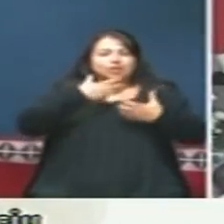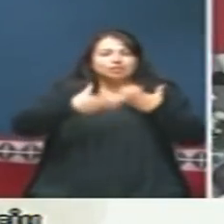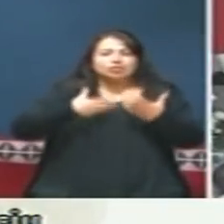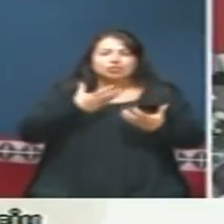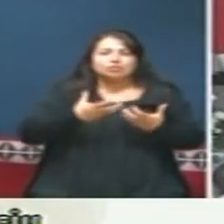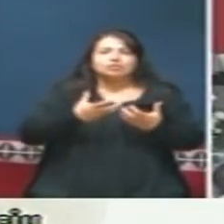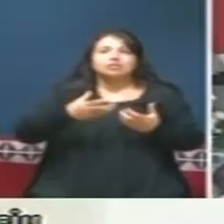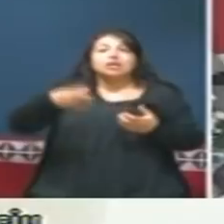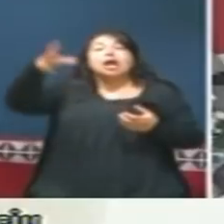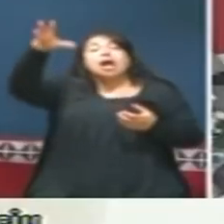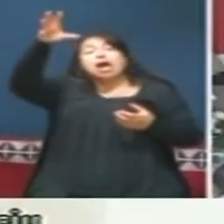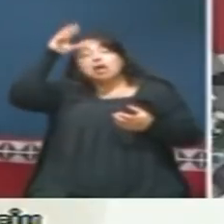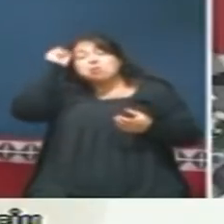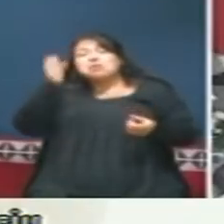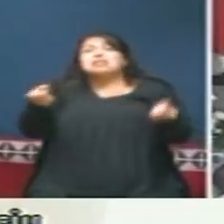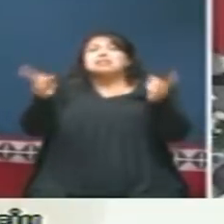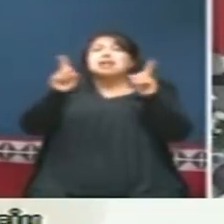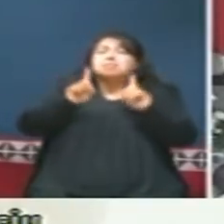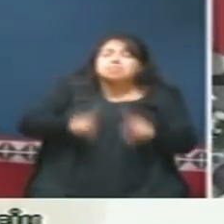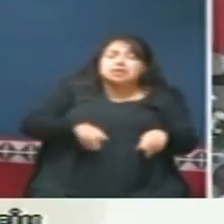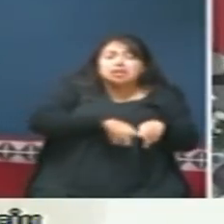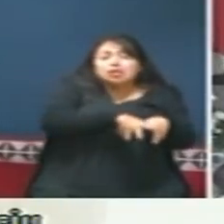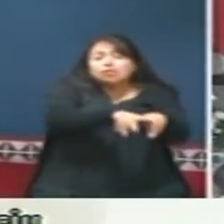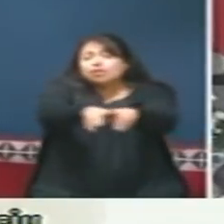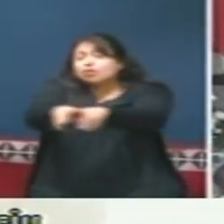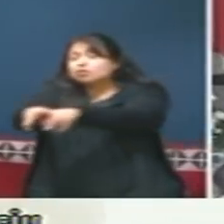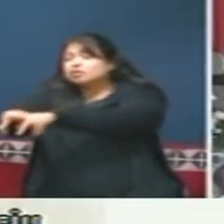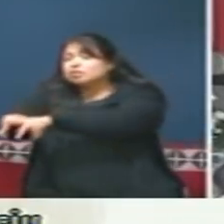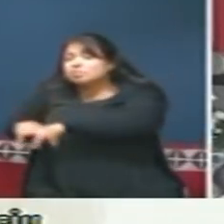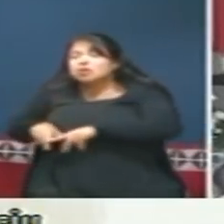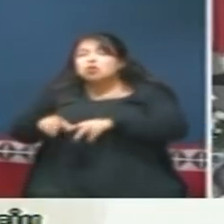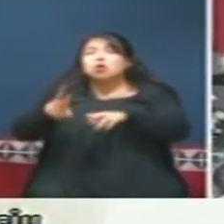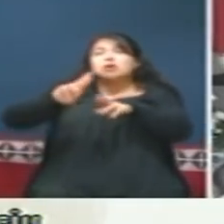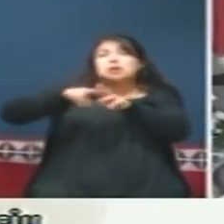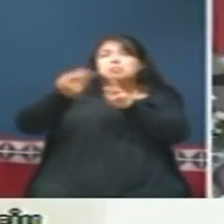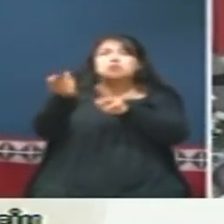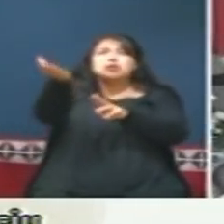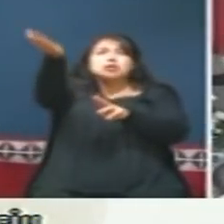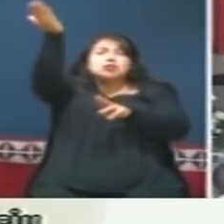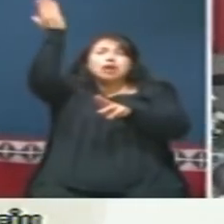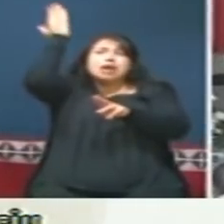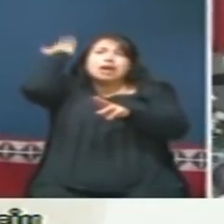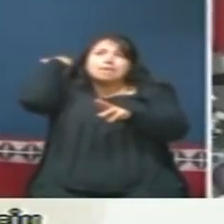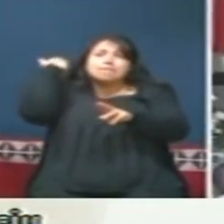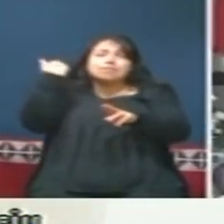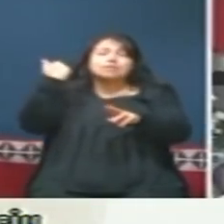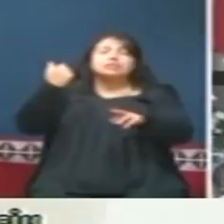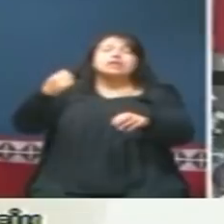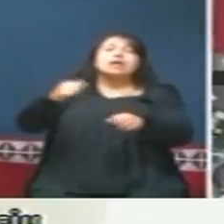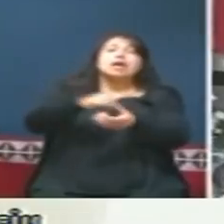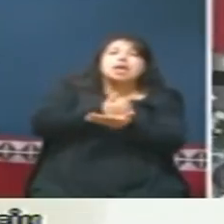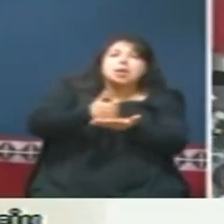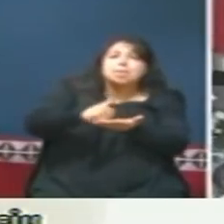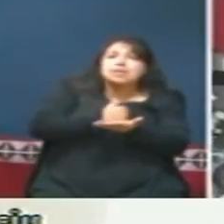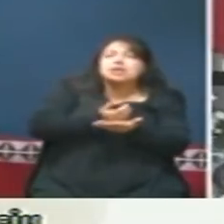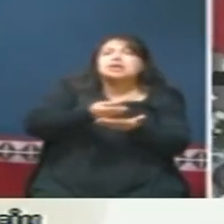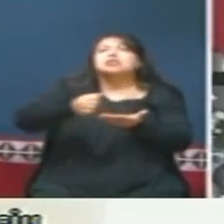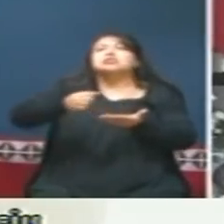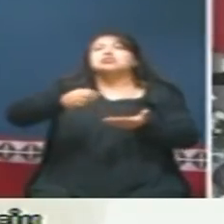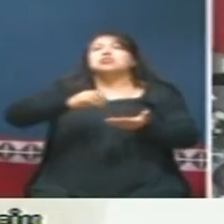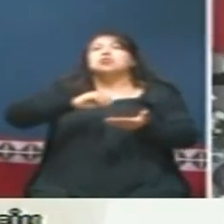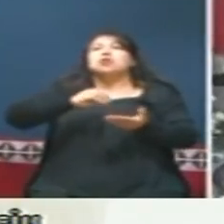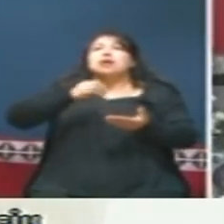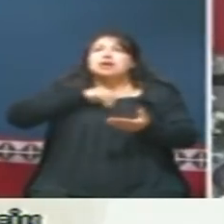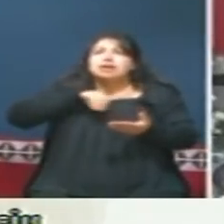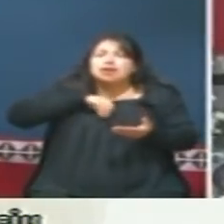Acuérdate también de nuestros hermanos que se durmieron en la esperanza de la resurrección y de todos los que